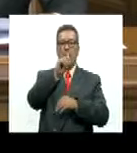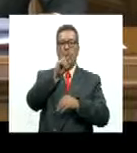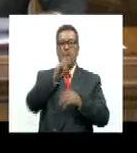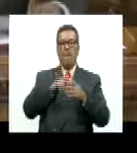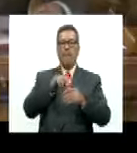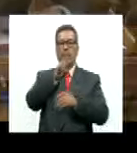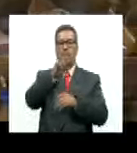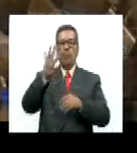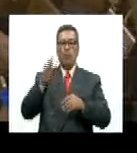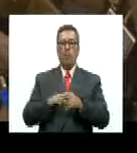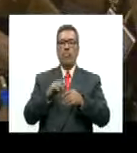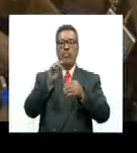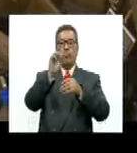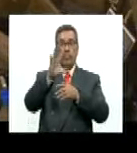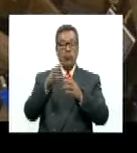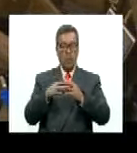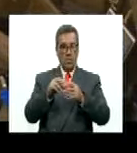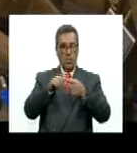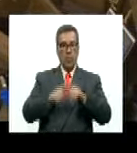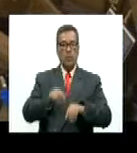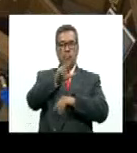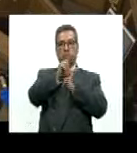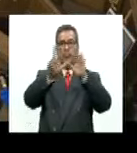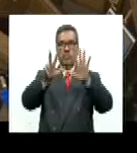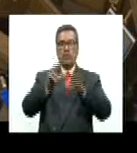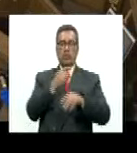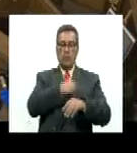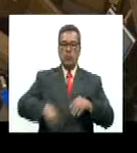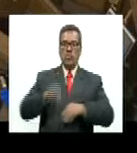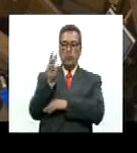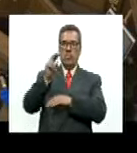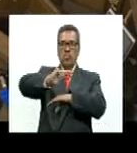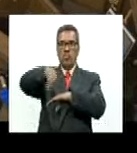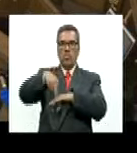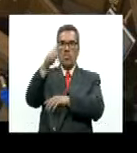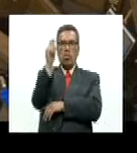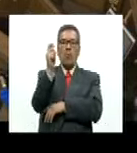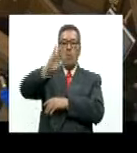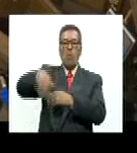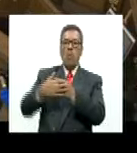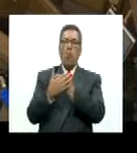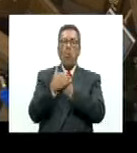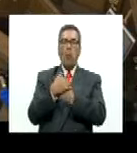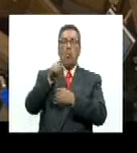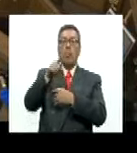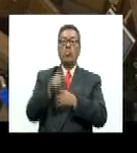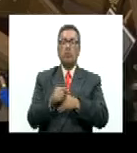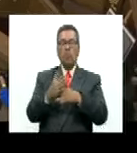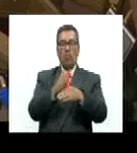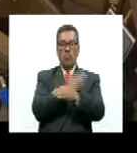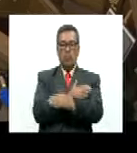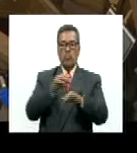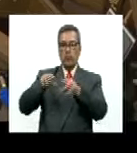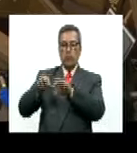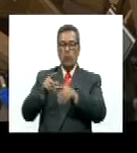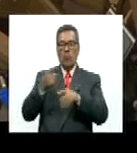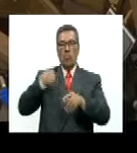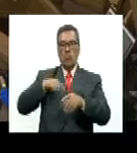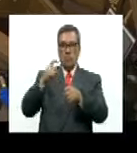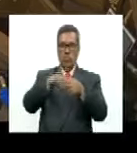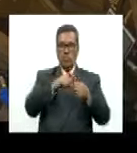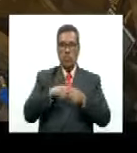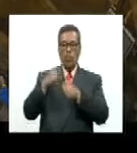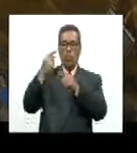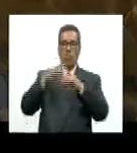sesión extraordinaria número 3, acta número 38. El presidente de la Asamblea Nacional, diputado Jorge Rodríguez Gómez, previo anuncio de secretaría del quórum